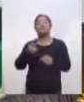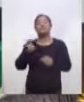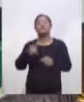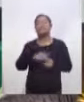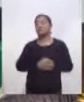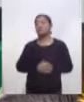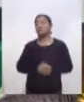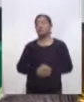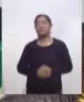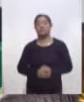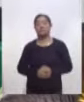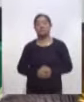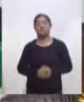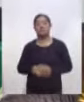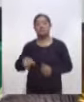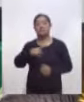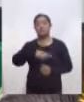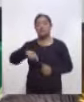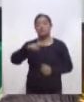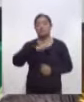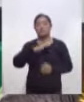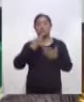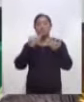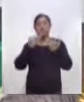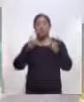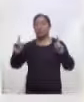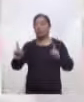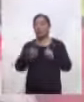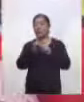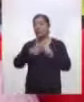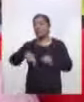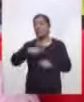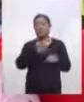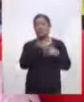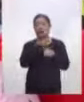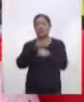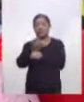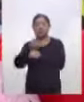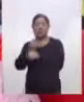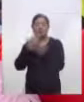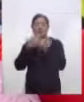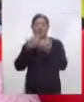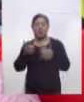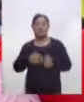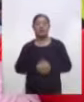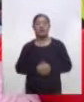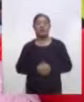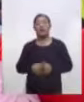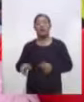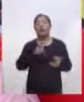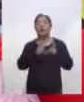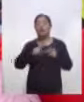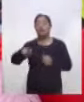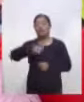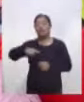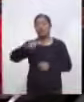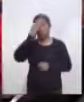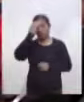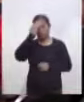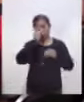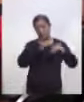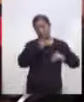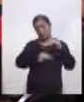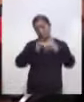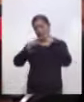casos que han llegado no han tenido relación directamente, afortunadamente, en el estado. En la plática, los funcionarios municipales conocieron el protocolo que garantiza